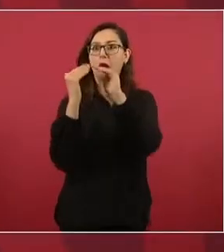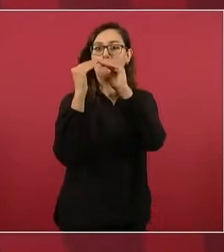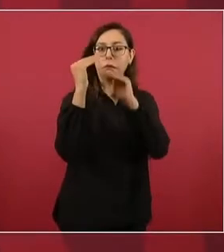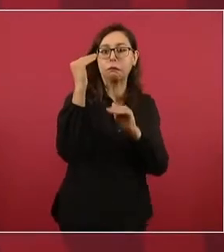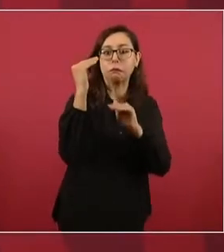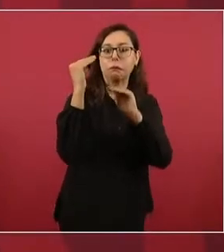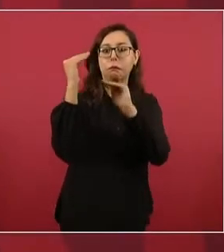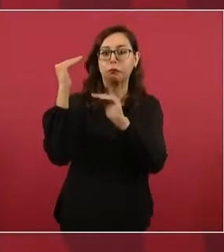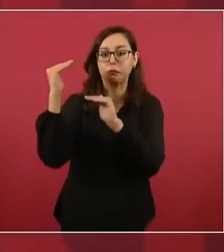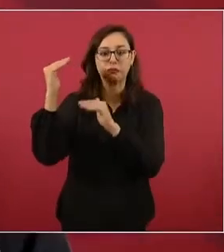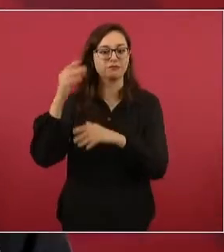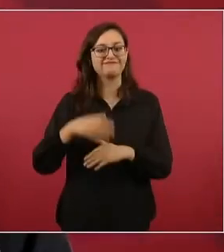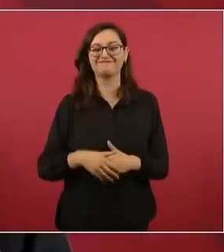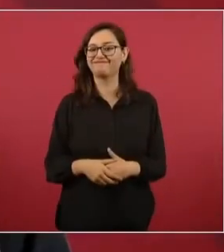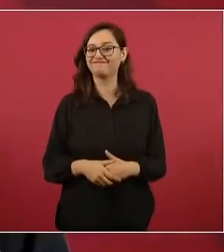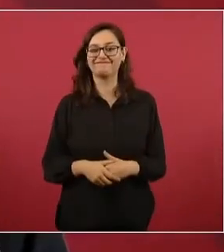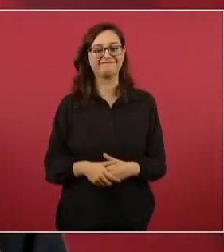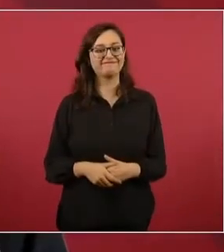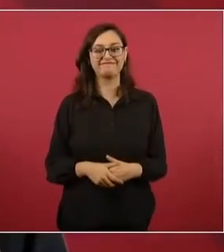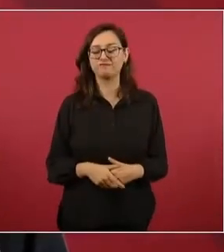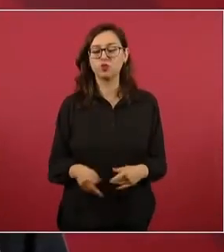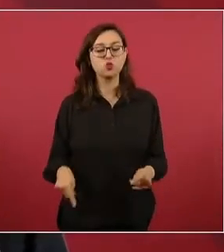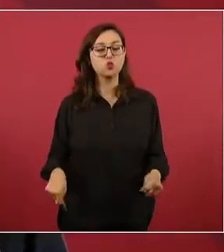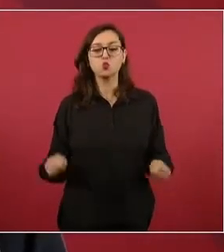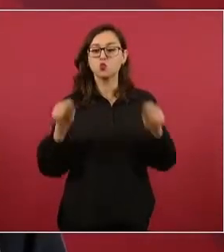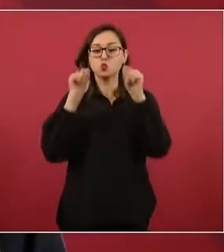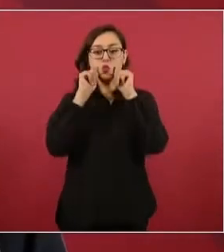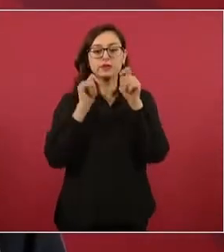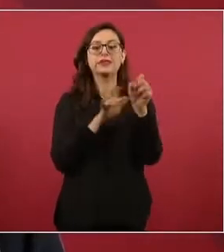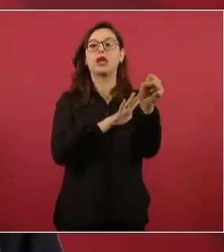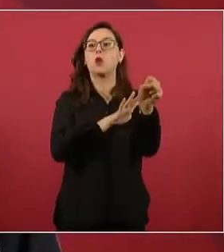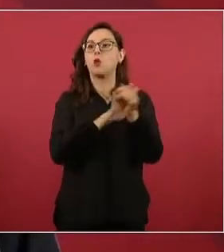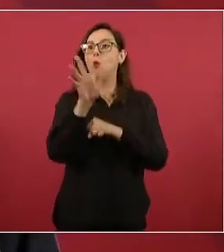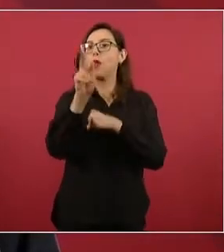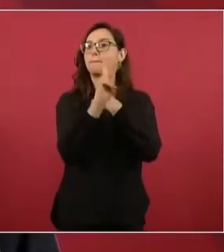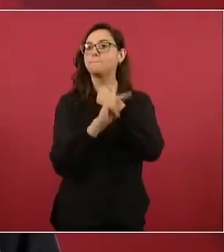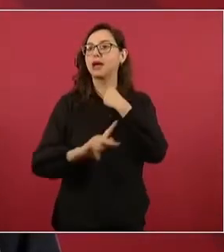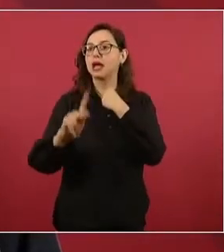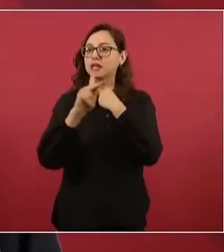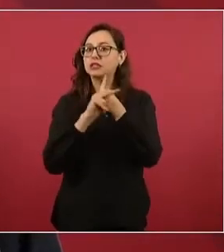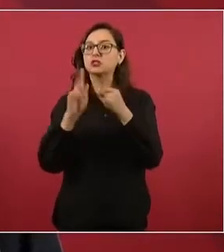hegemonía, a ningún gobierno del mundo,